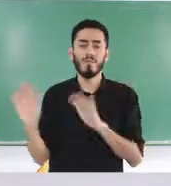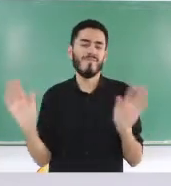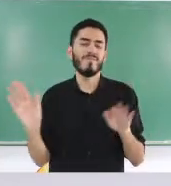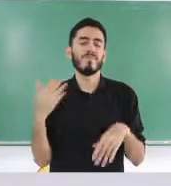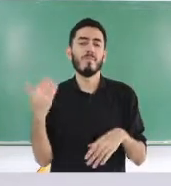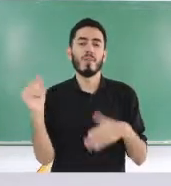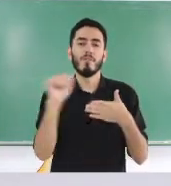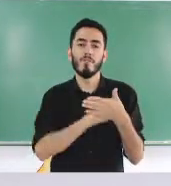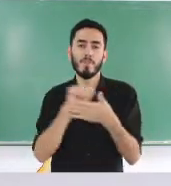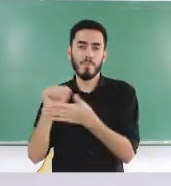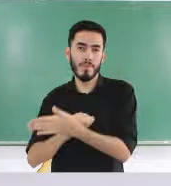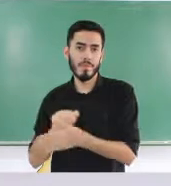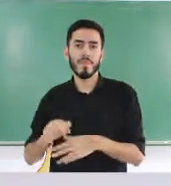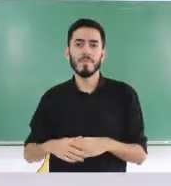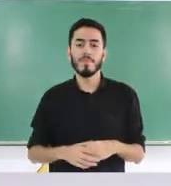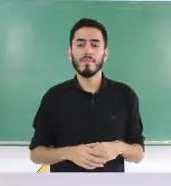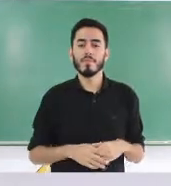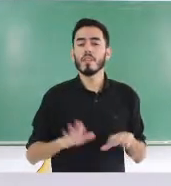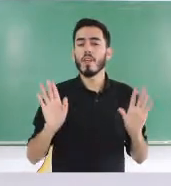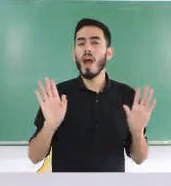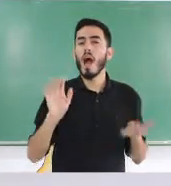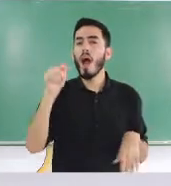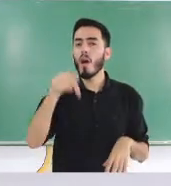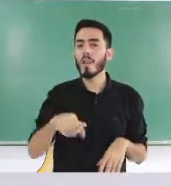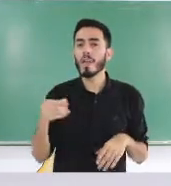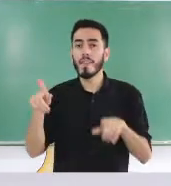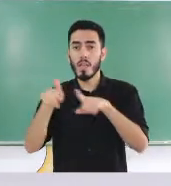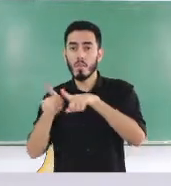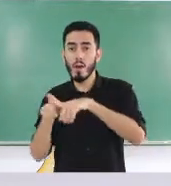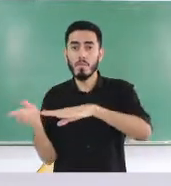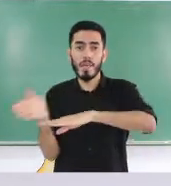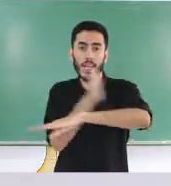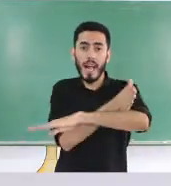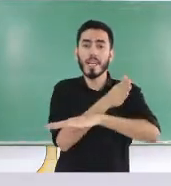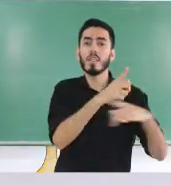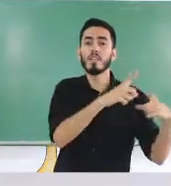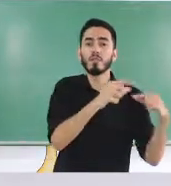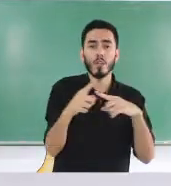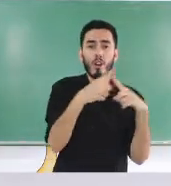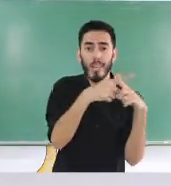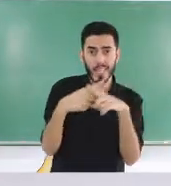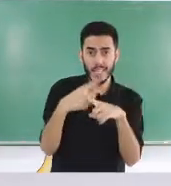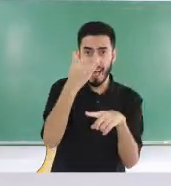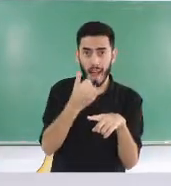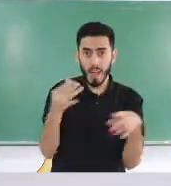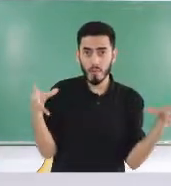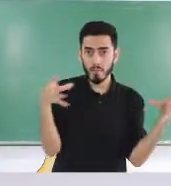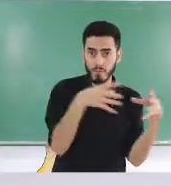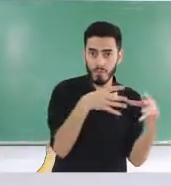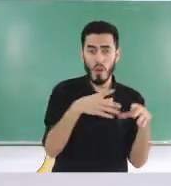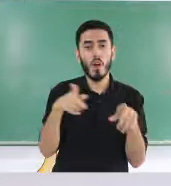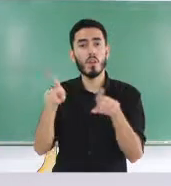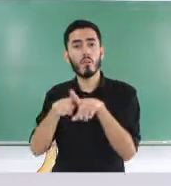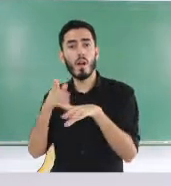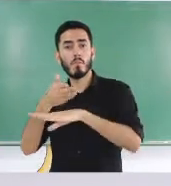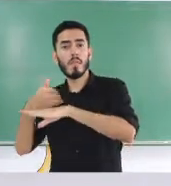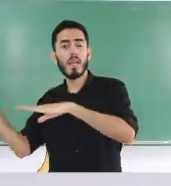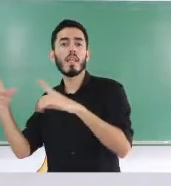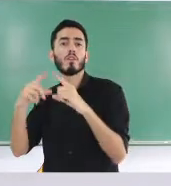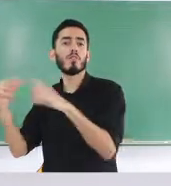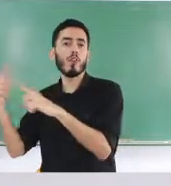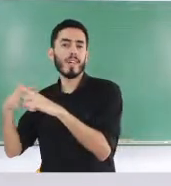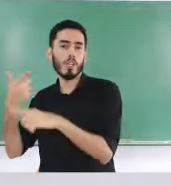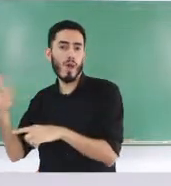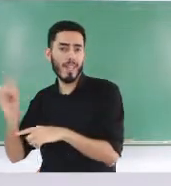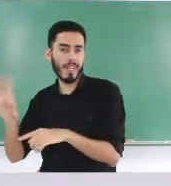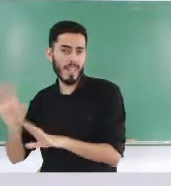solamente términos con X como 7X, 6X, 2X y X que lo vamos a